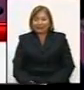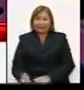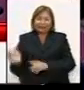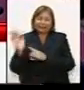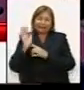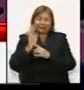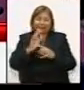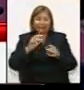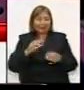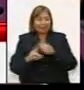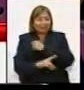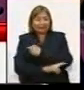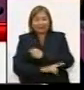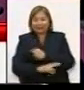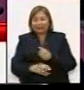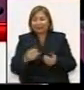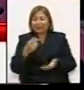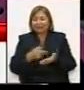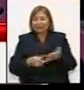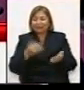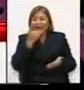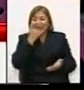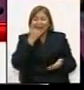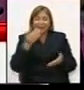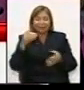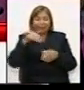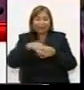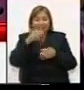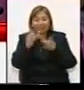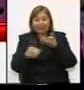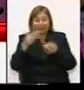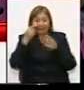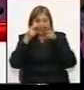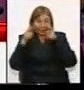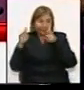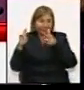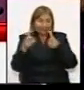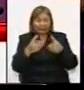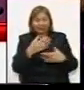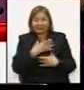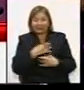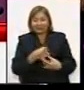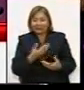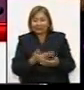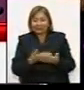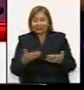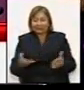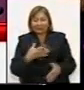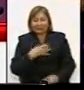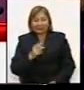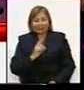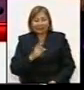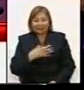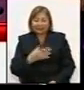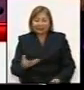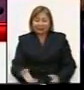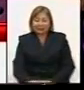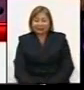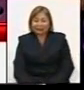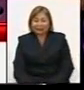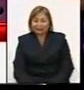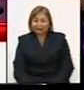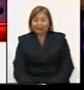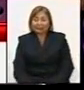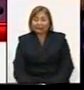representación nacional, a quienes el pueblo nos ha puesto aquí para vigilar por sus intereses, les guste o no les guste.